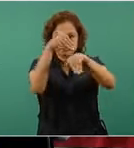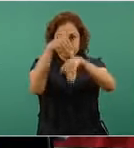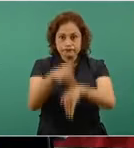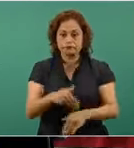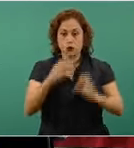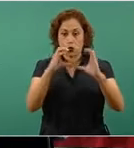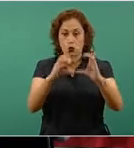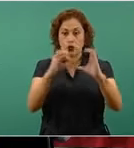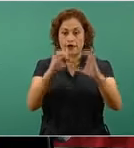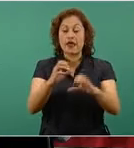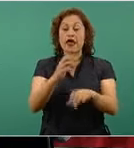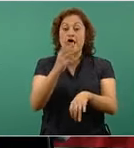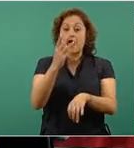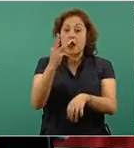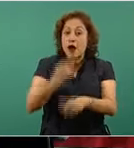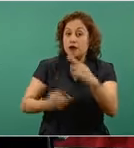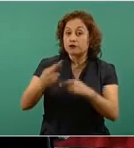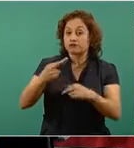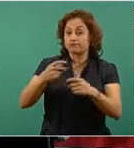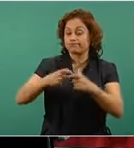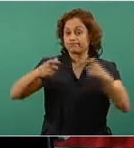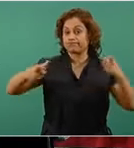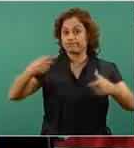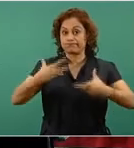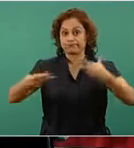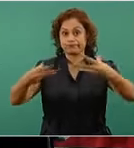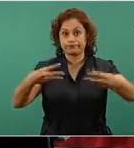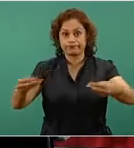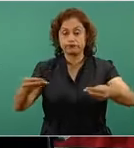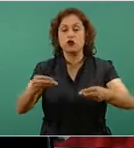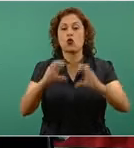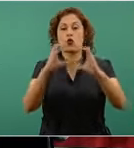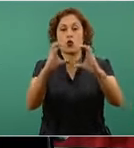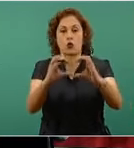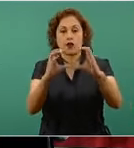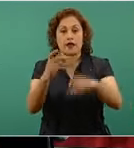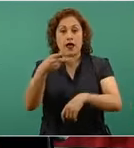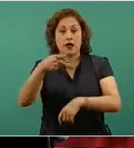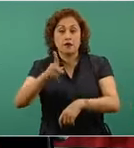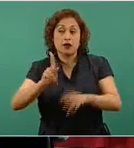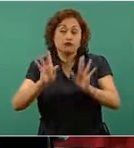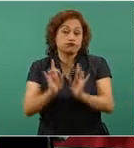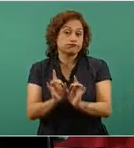pero no existe en el mundo entero garantía de que no se presente.